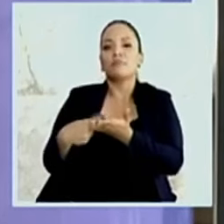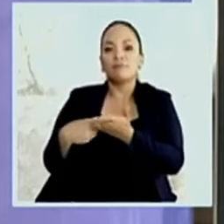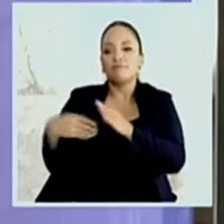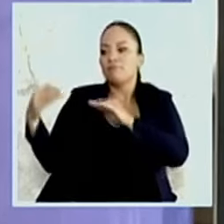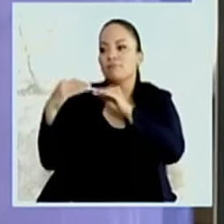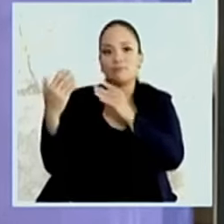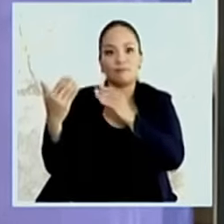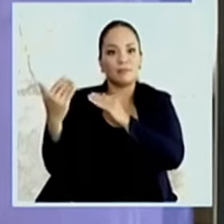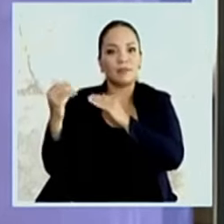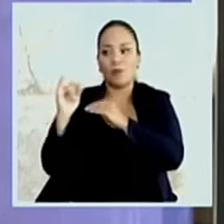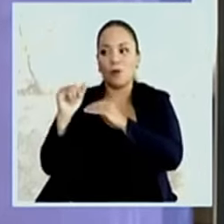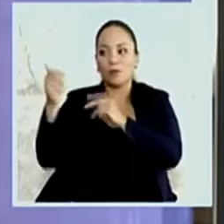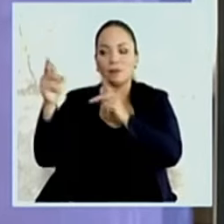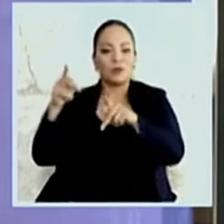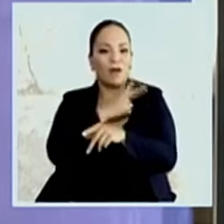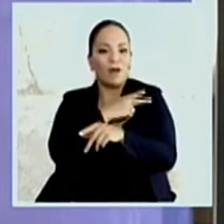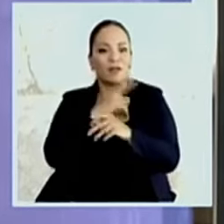están,